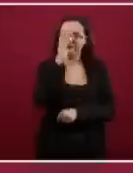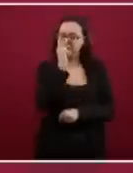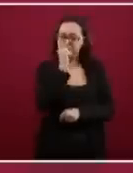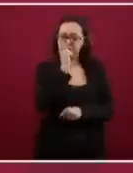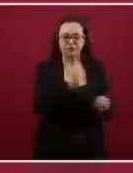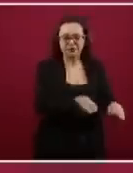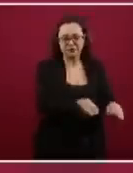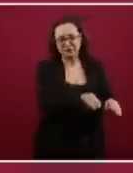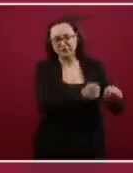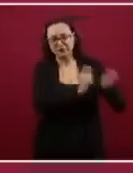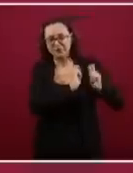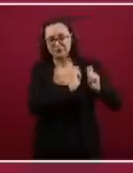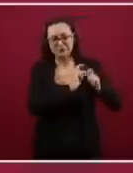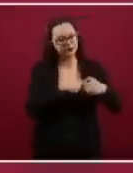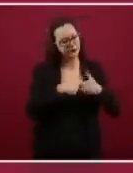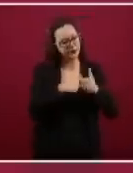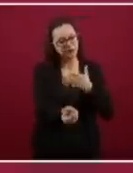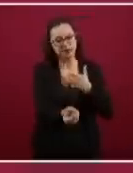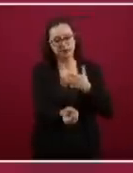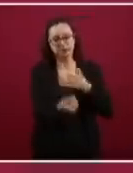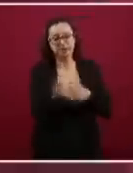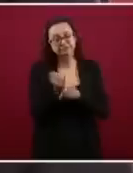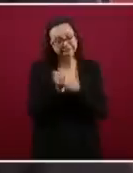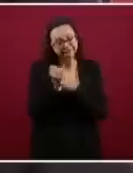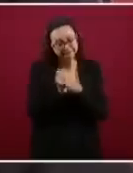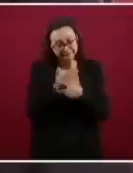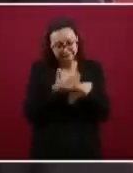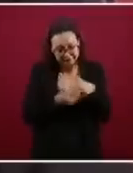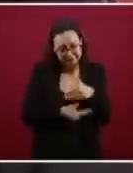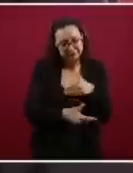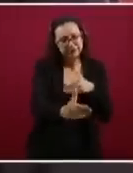investigación, para afuera.